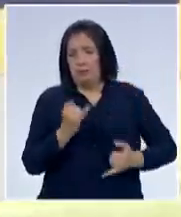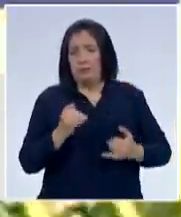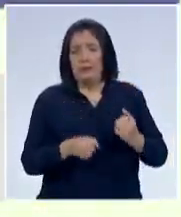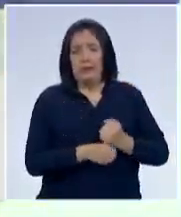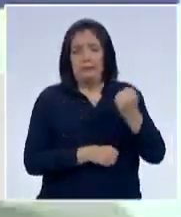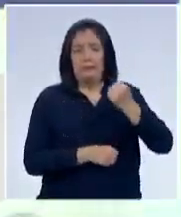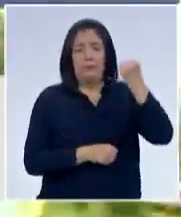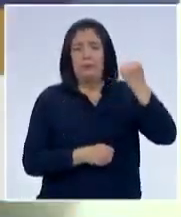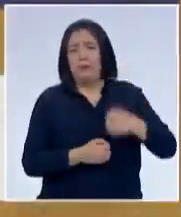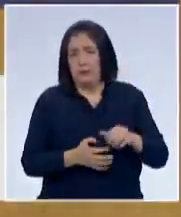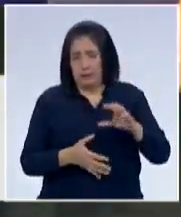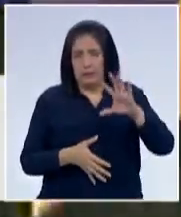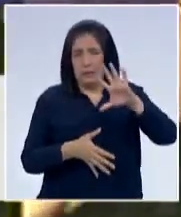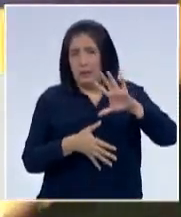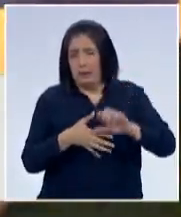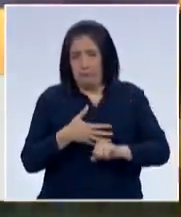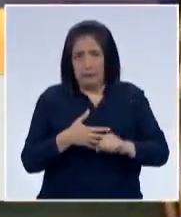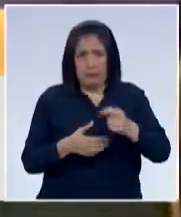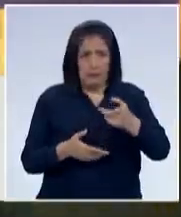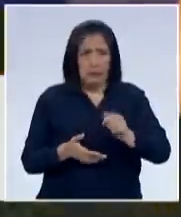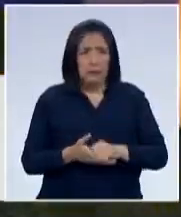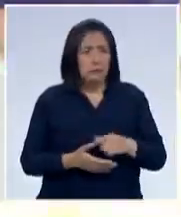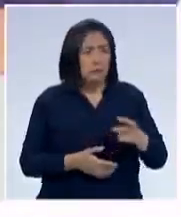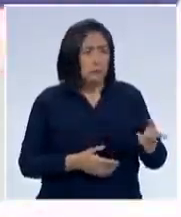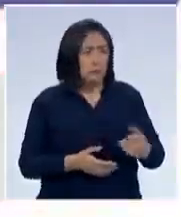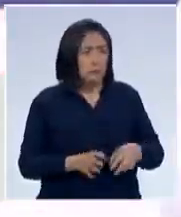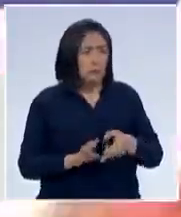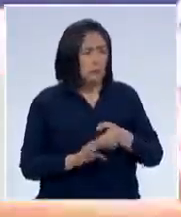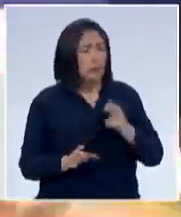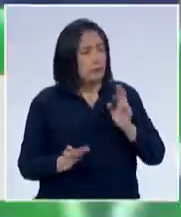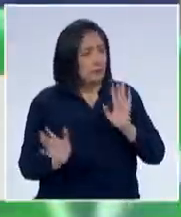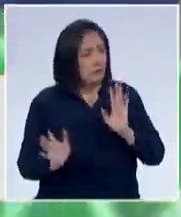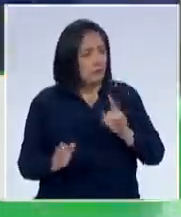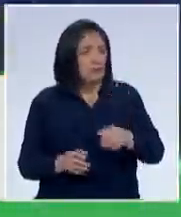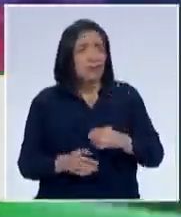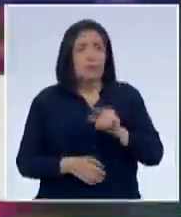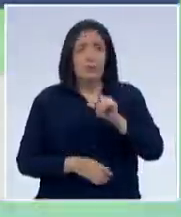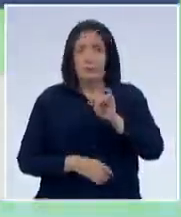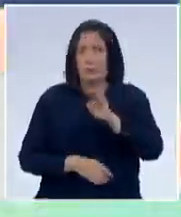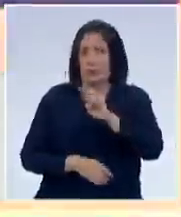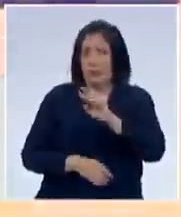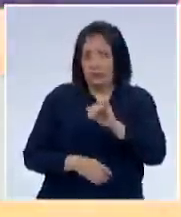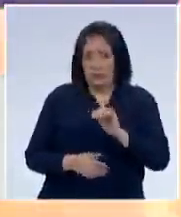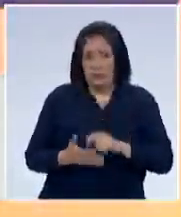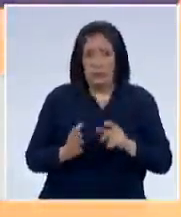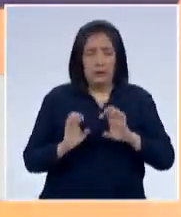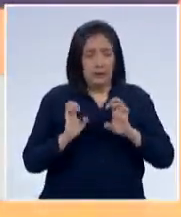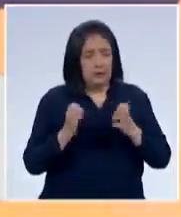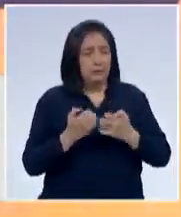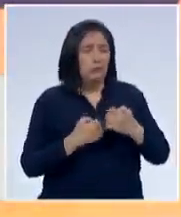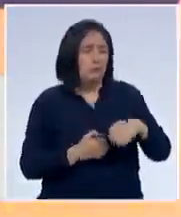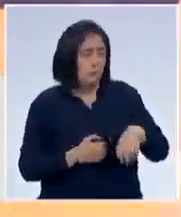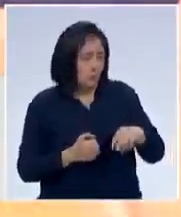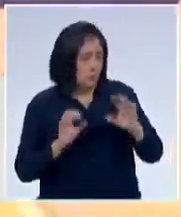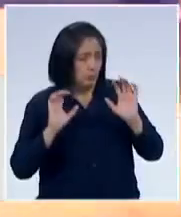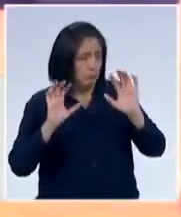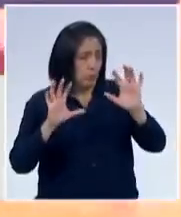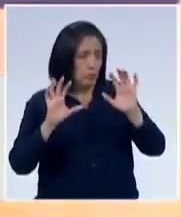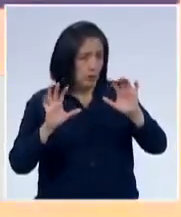sudamericanos en la selección de mayores, que fue además el retiro de Gaby Pérez del Solar, sí, de la selección